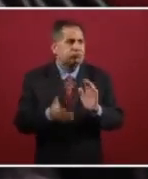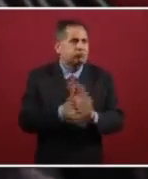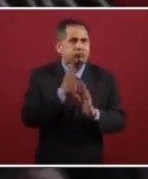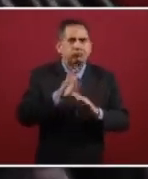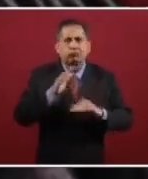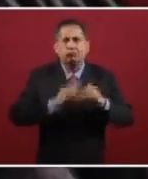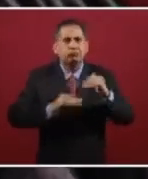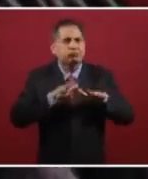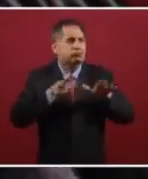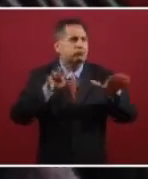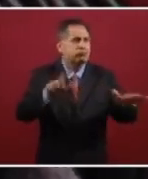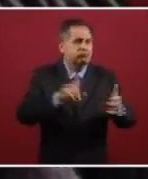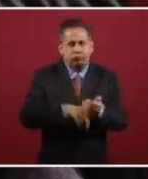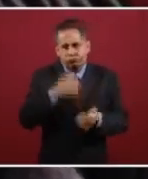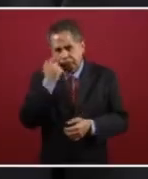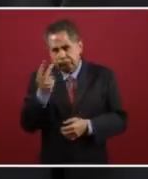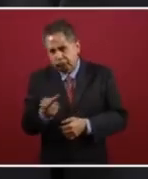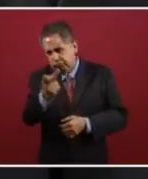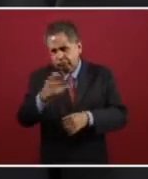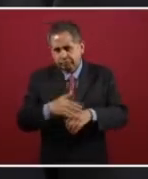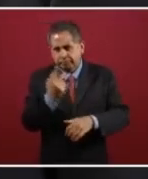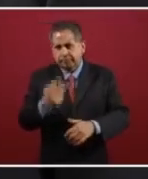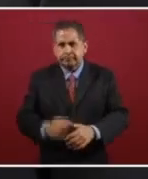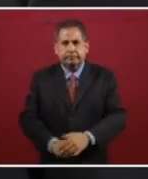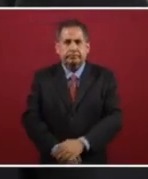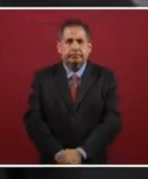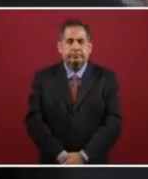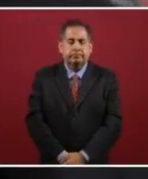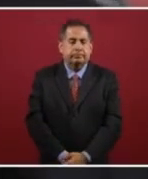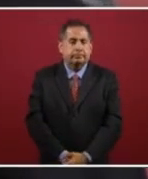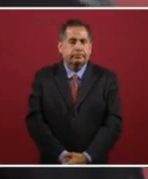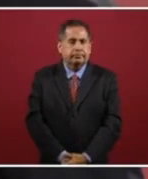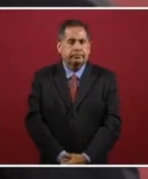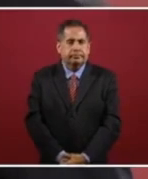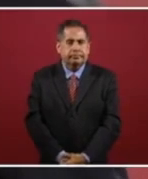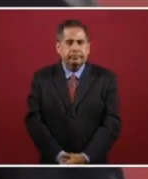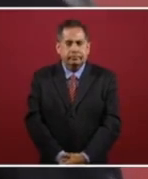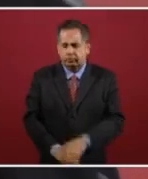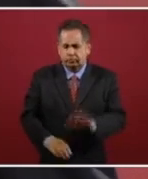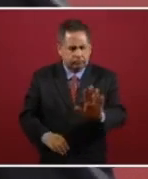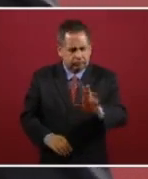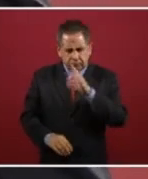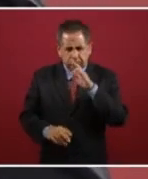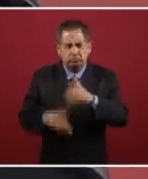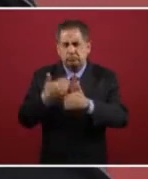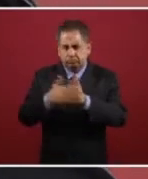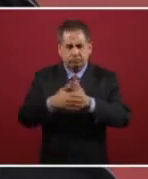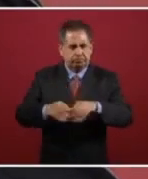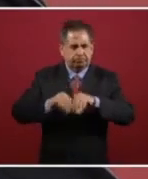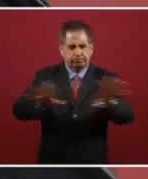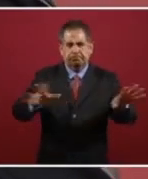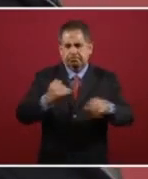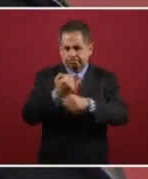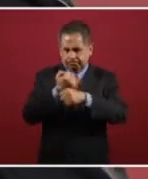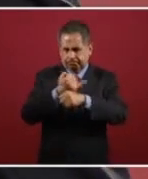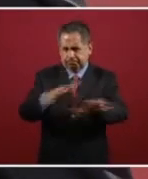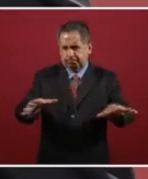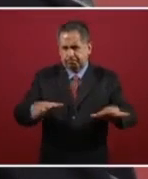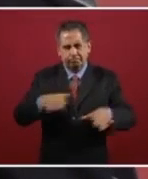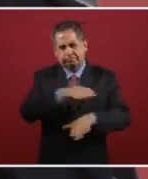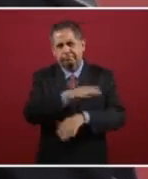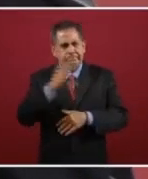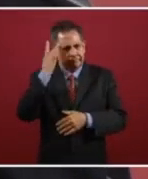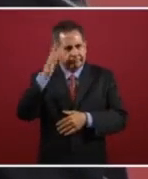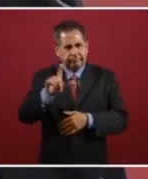que concluya el proceso legal de los amparos vamos a transparentar todo lo que tiene que ver con santa lucia